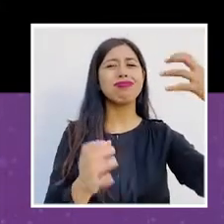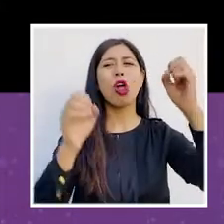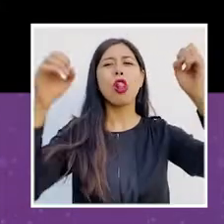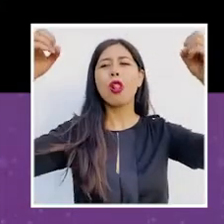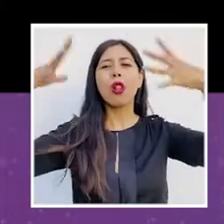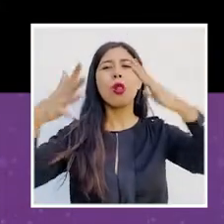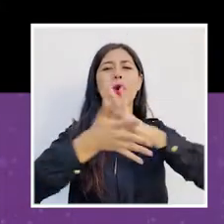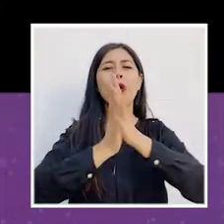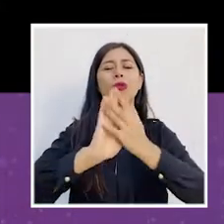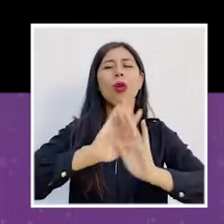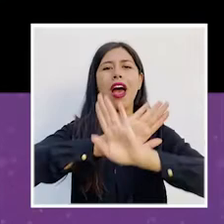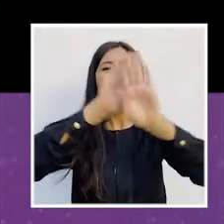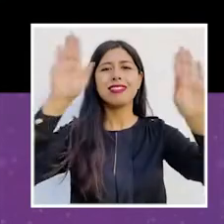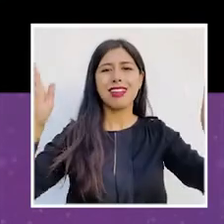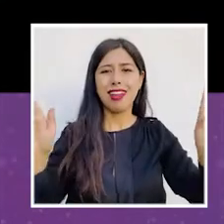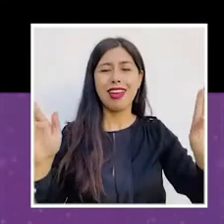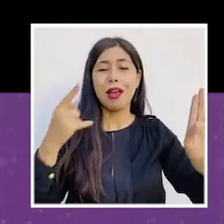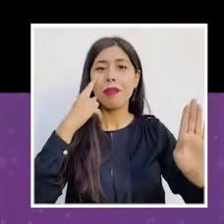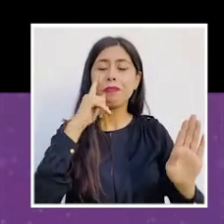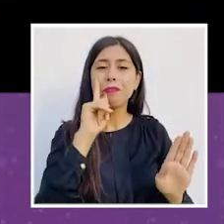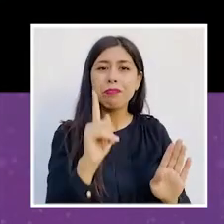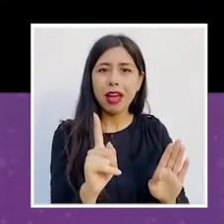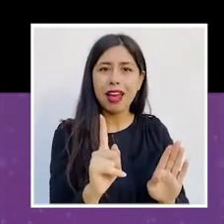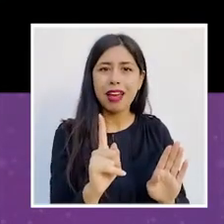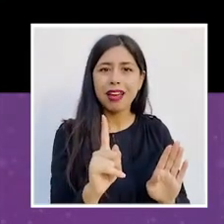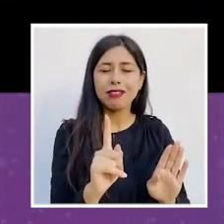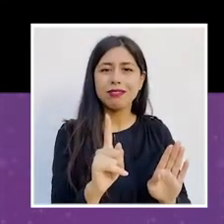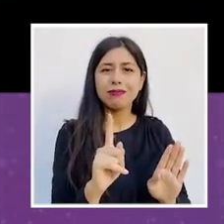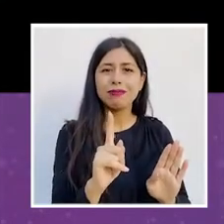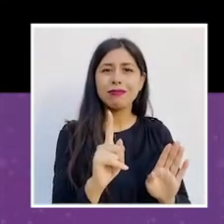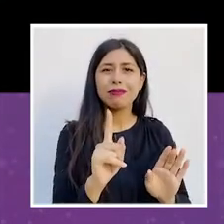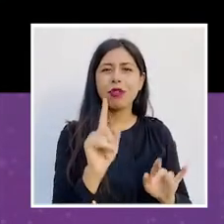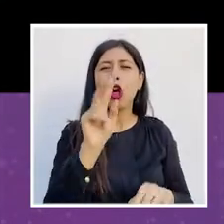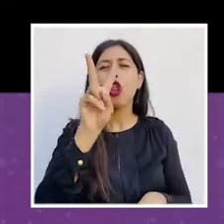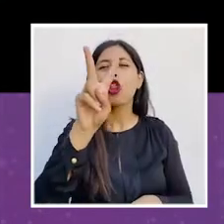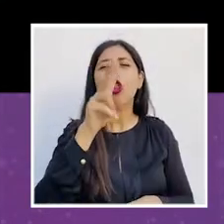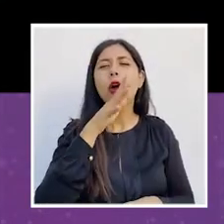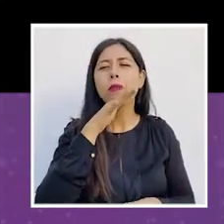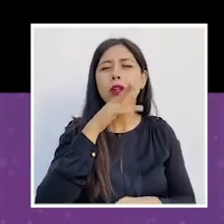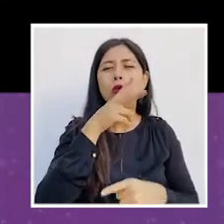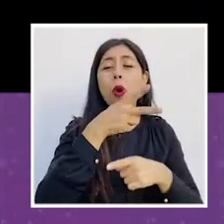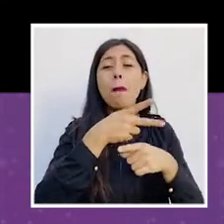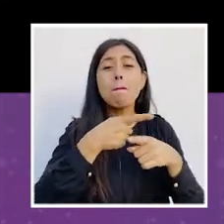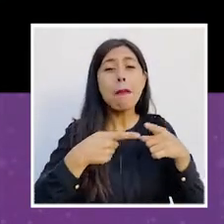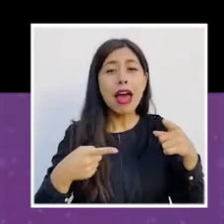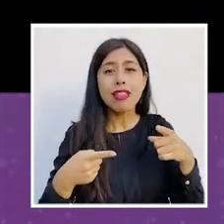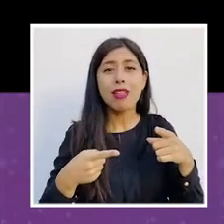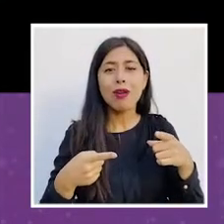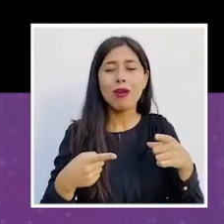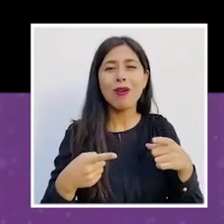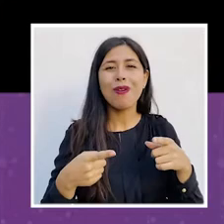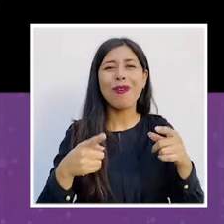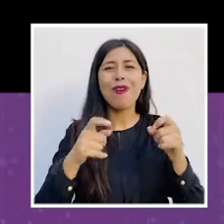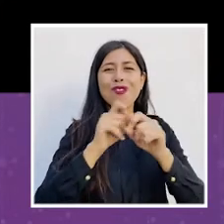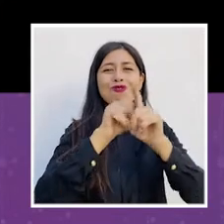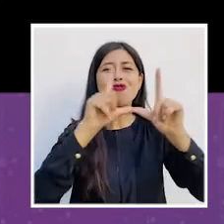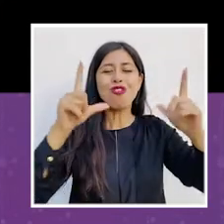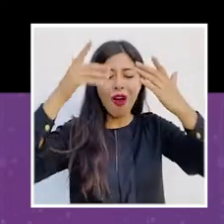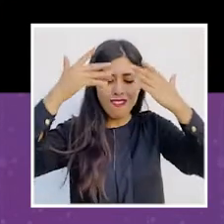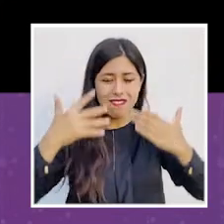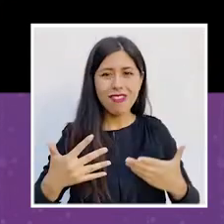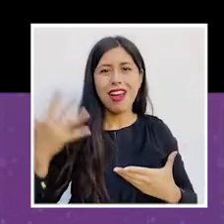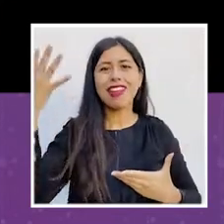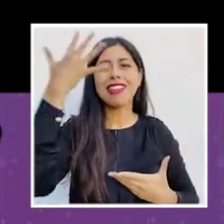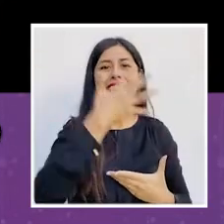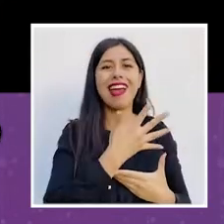llena de lusto del cielo. Y sin embargo, por estos breves dos minutos y medio, el Sol